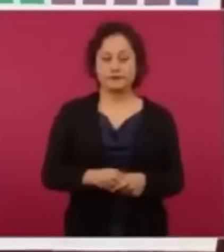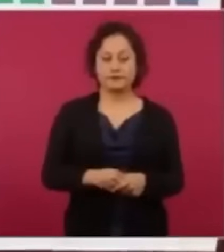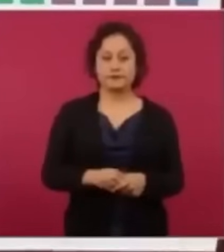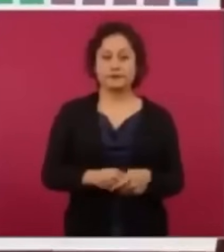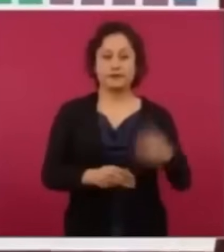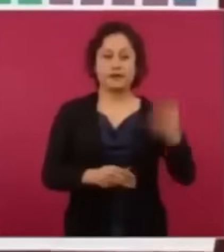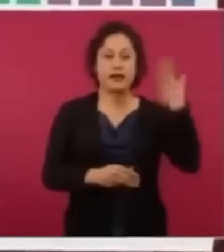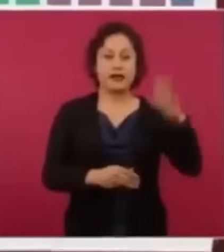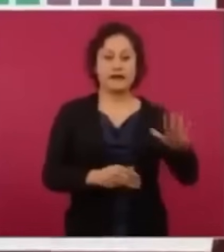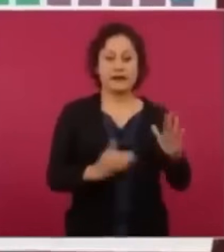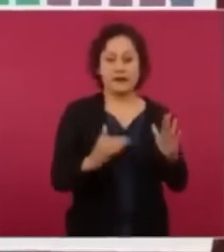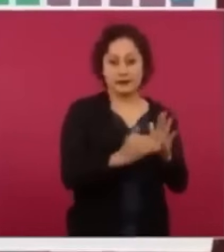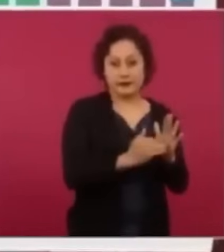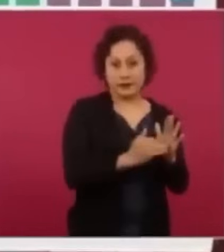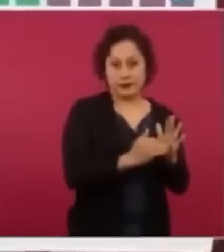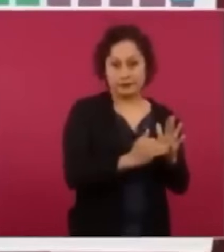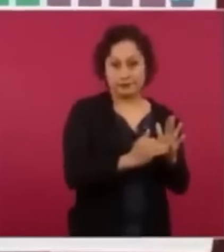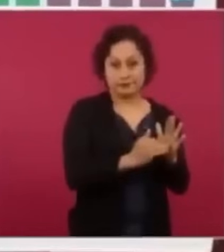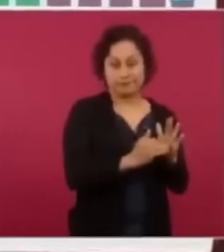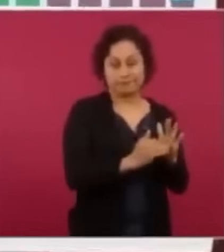a 27,000.